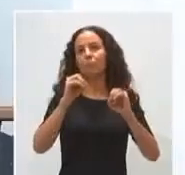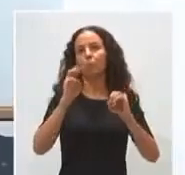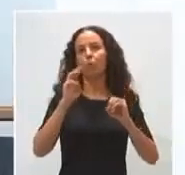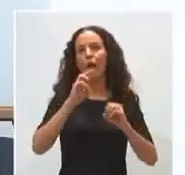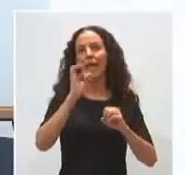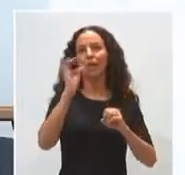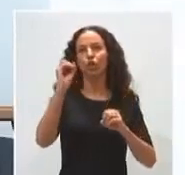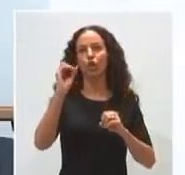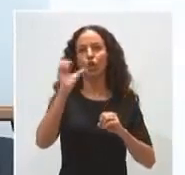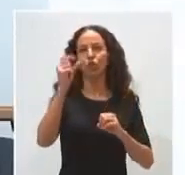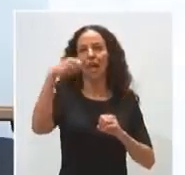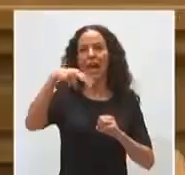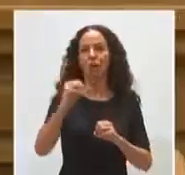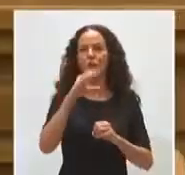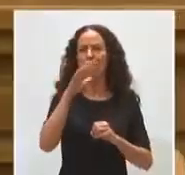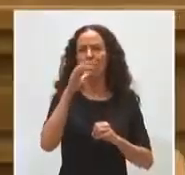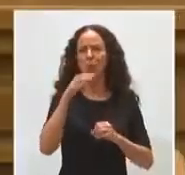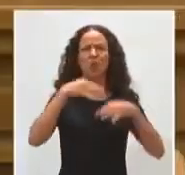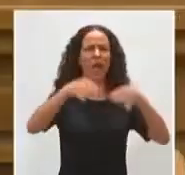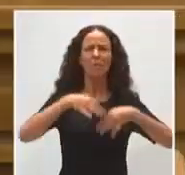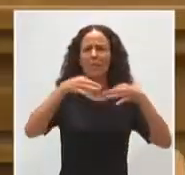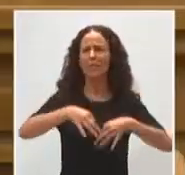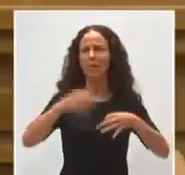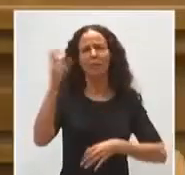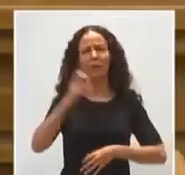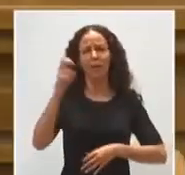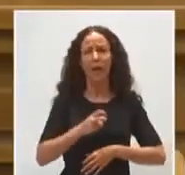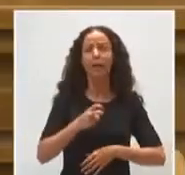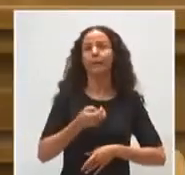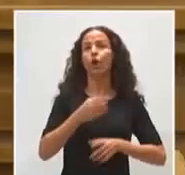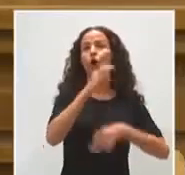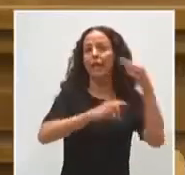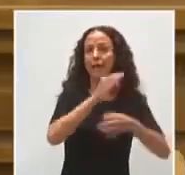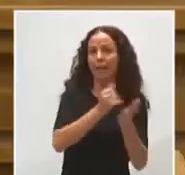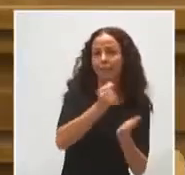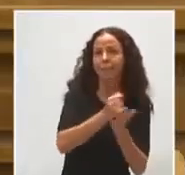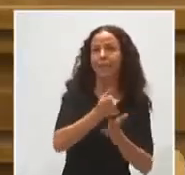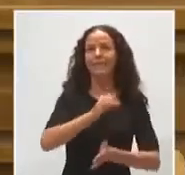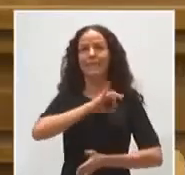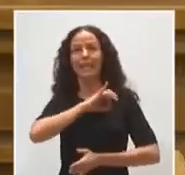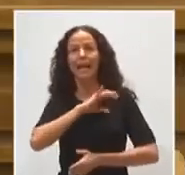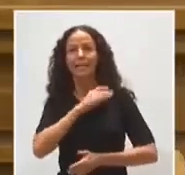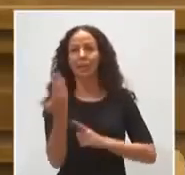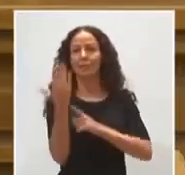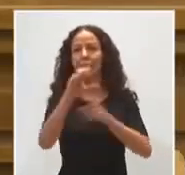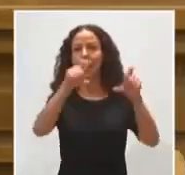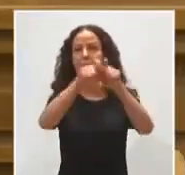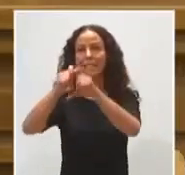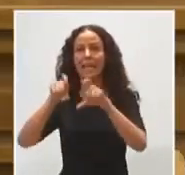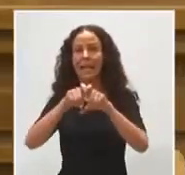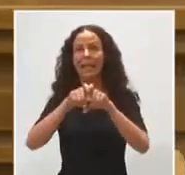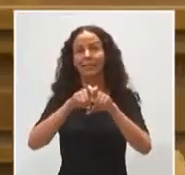han estado siempre nos fallaron nunca organizaciones agrarias sindicatos representantes empresariales obviamente las mascarillas